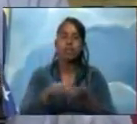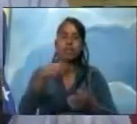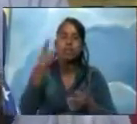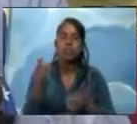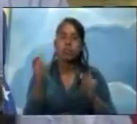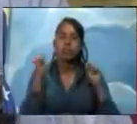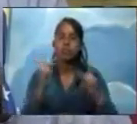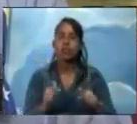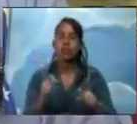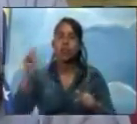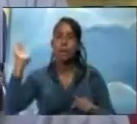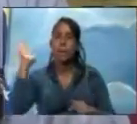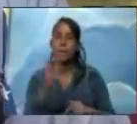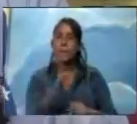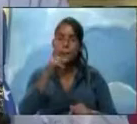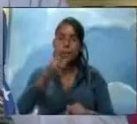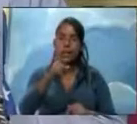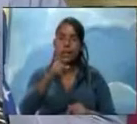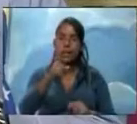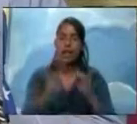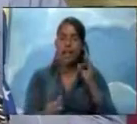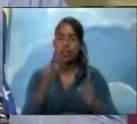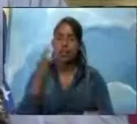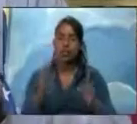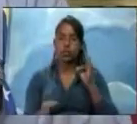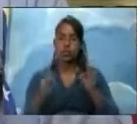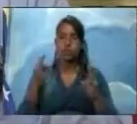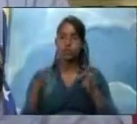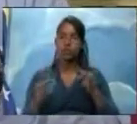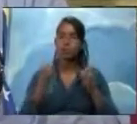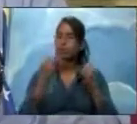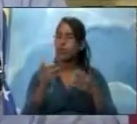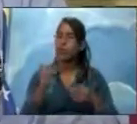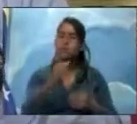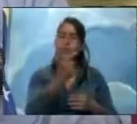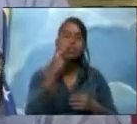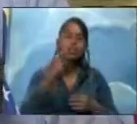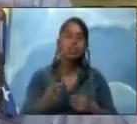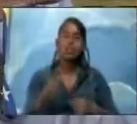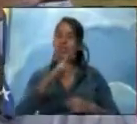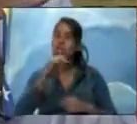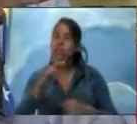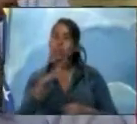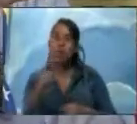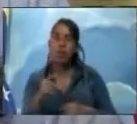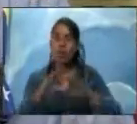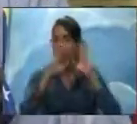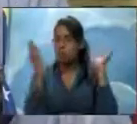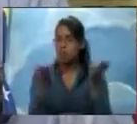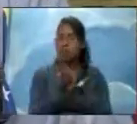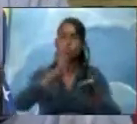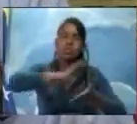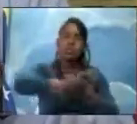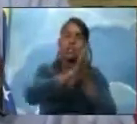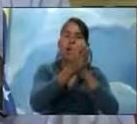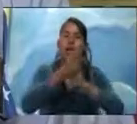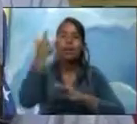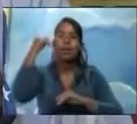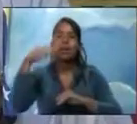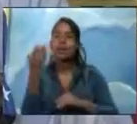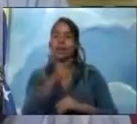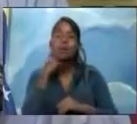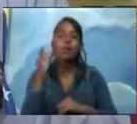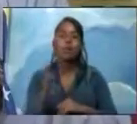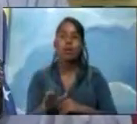esto venga el juicio. Muchas personas dicen, no, el mundo se acaba para el que muere.